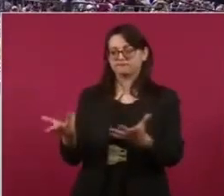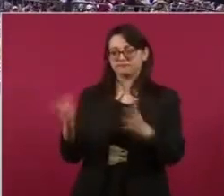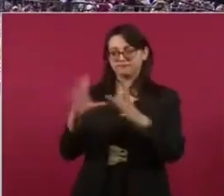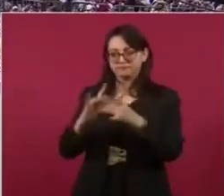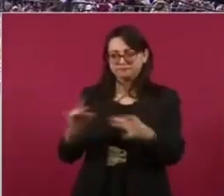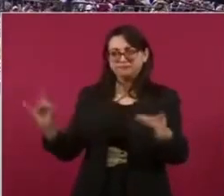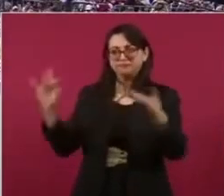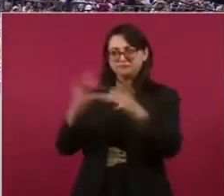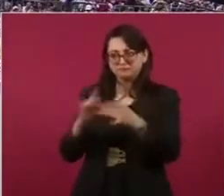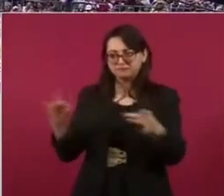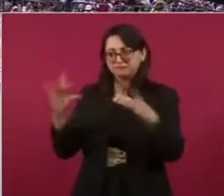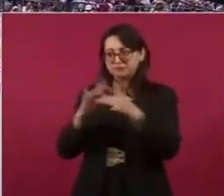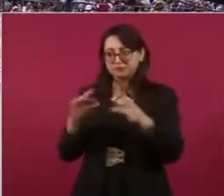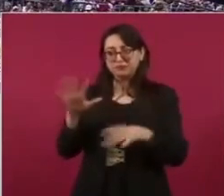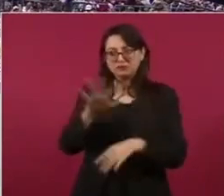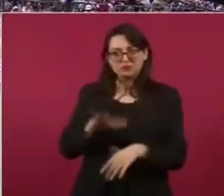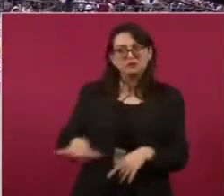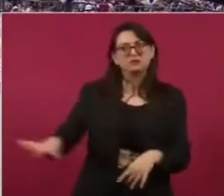con esa base social,